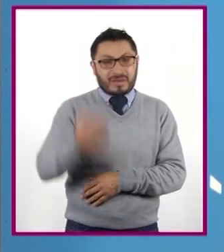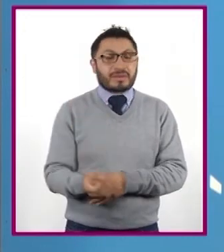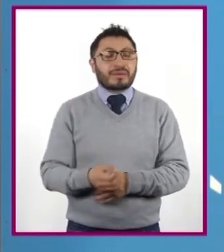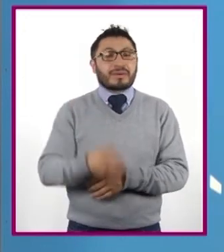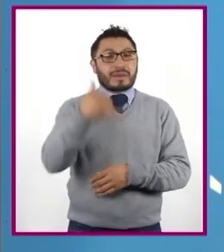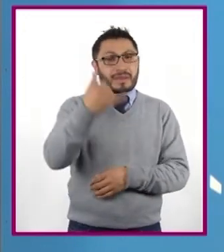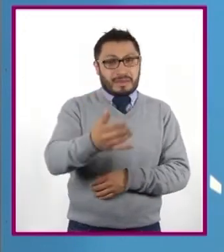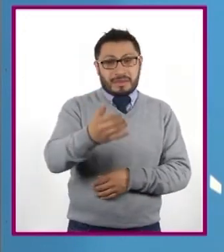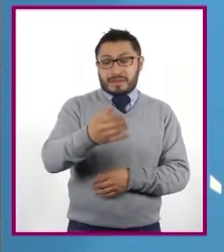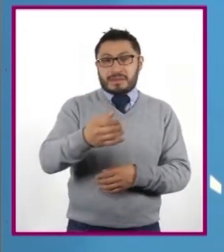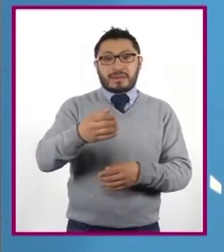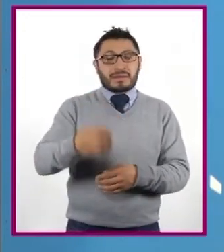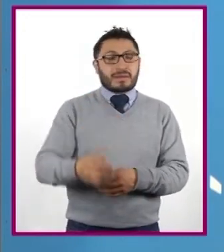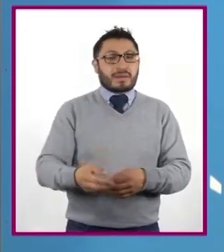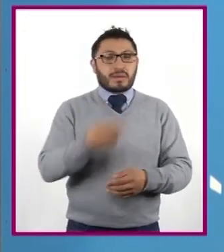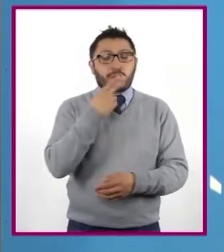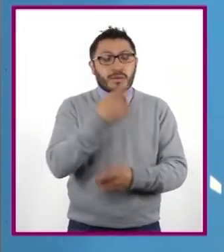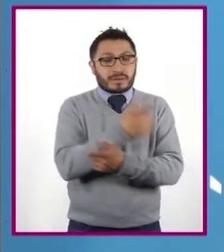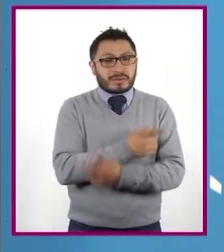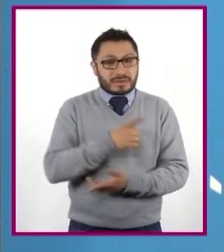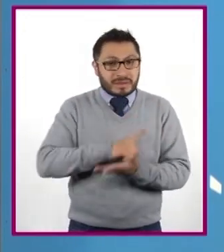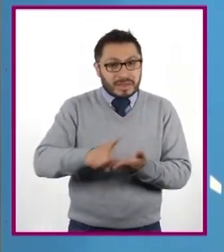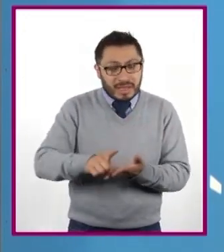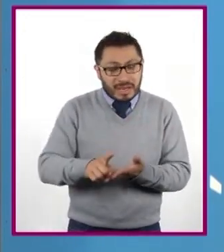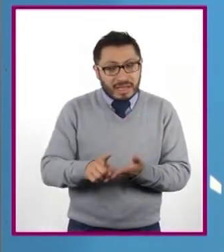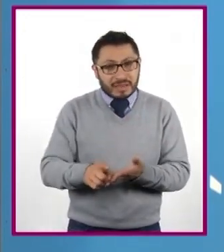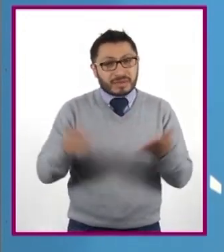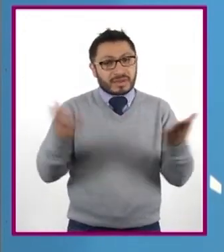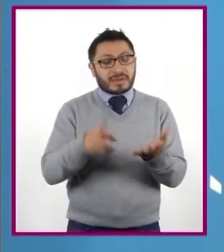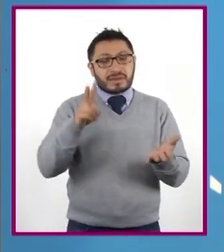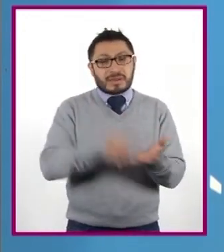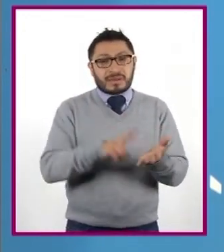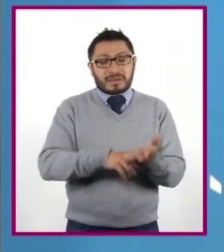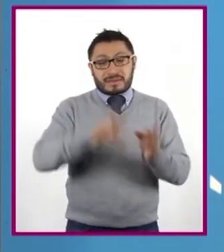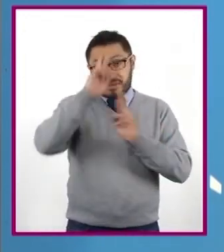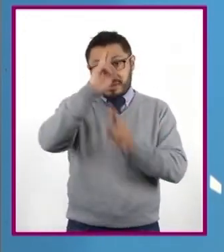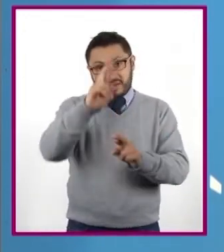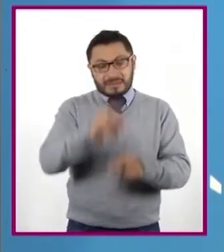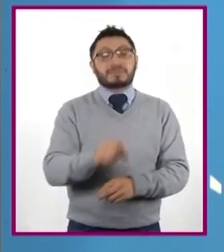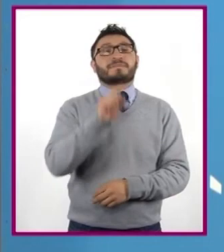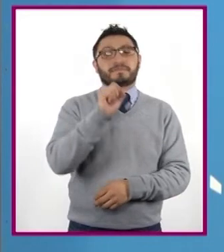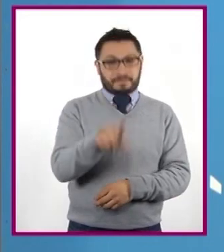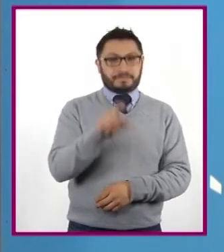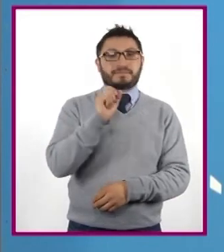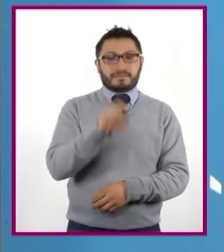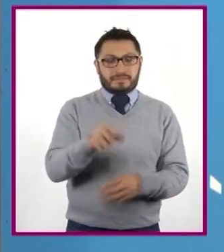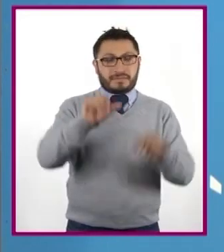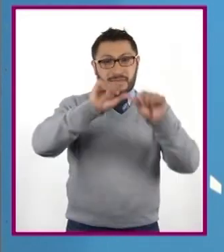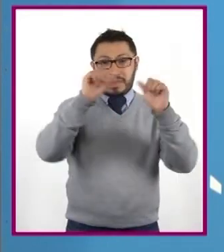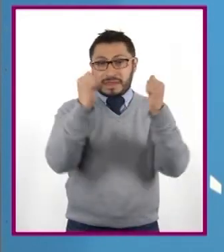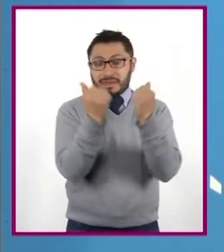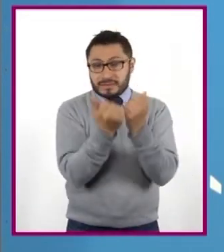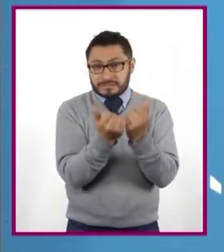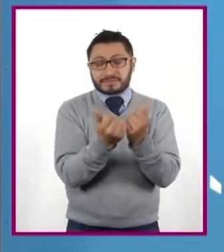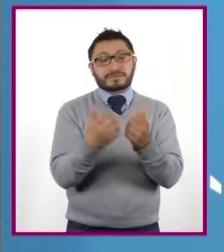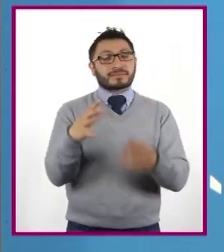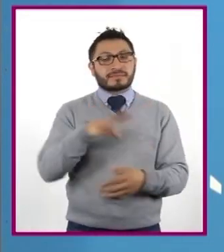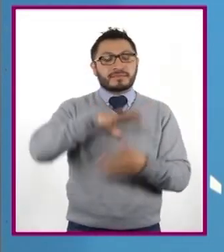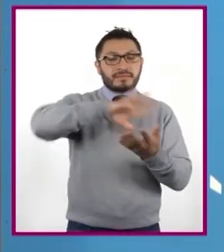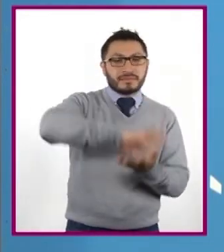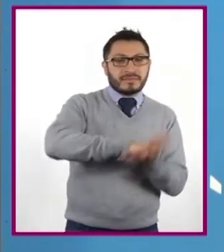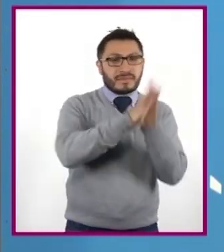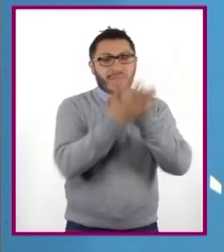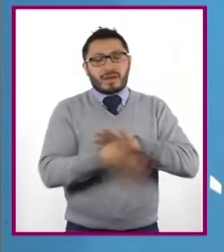sus derechos, los ejerza y los pueda hacer valer. También estas asociaciones se vuelven